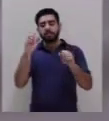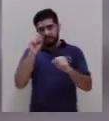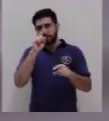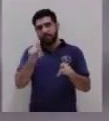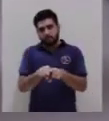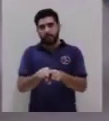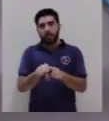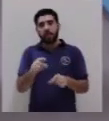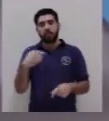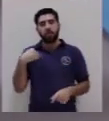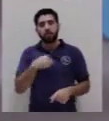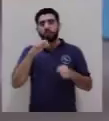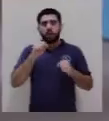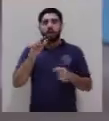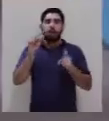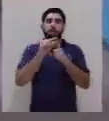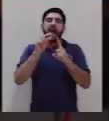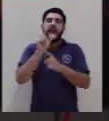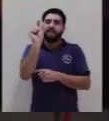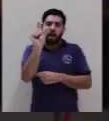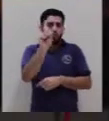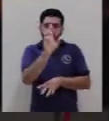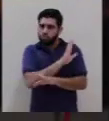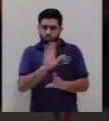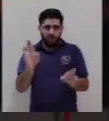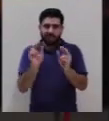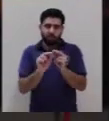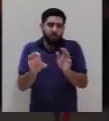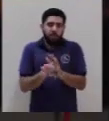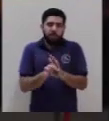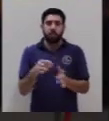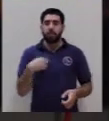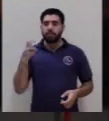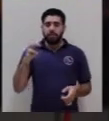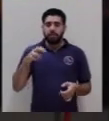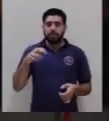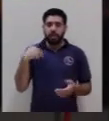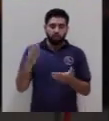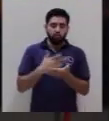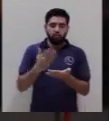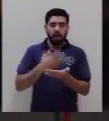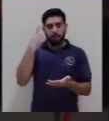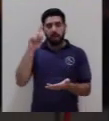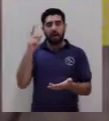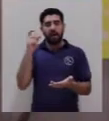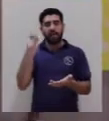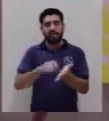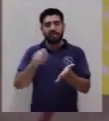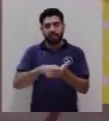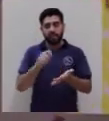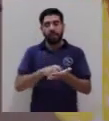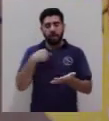Palabras claves que a veces una palabra nos ayuda a recordar la respuesta de un examen, de una prueba corta. Y también